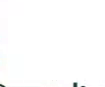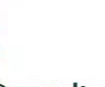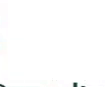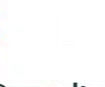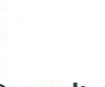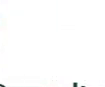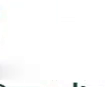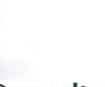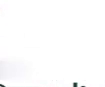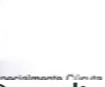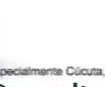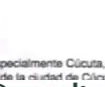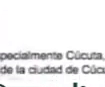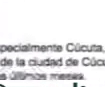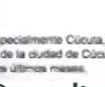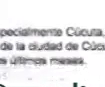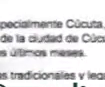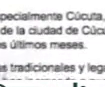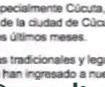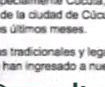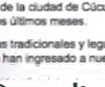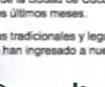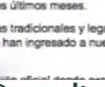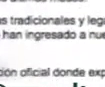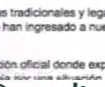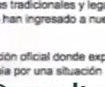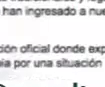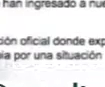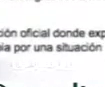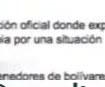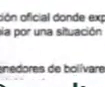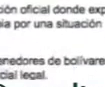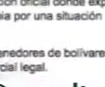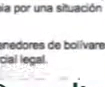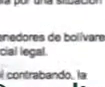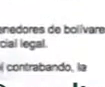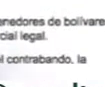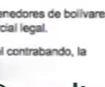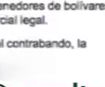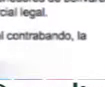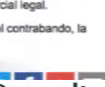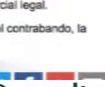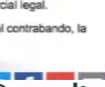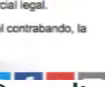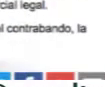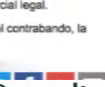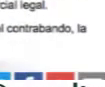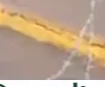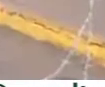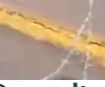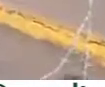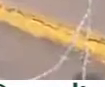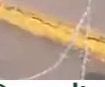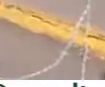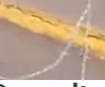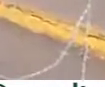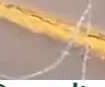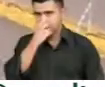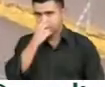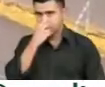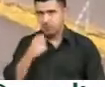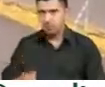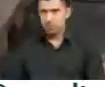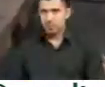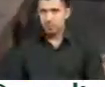Venezuela. Hoy la Cancillería protestó contra el gobierno de Venezuela frente a la estigmatización por parte de las autoridades venezolanas, donde